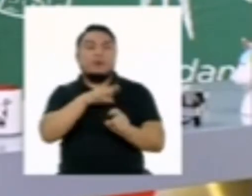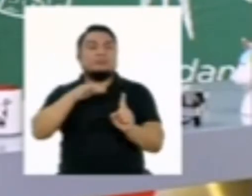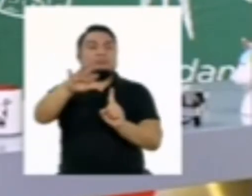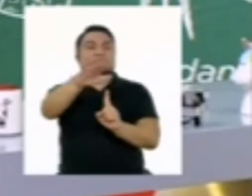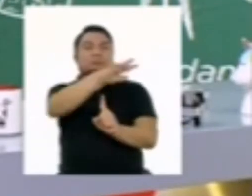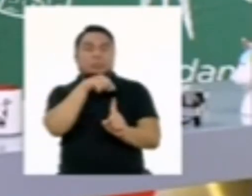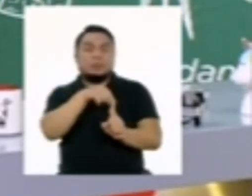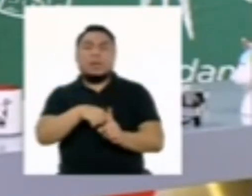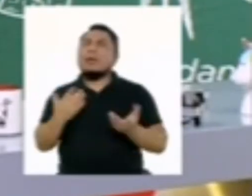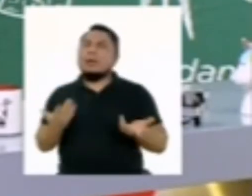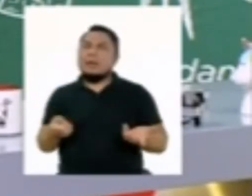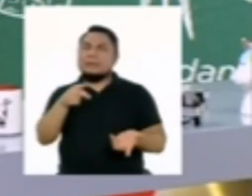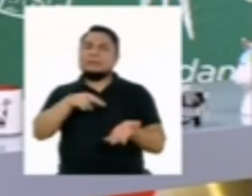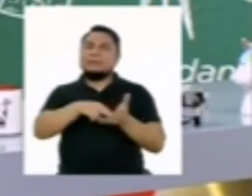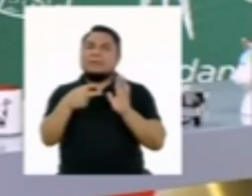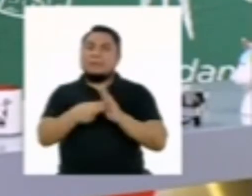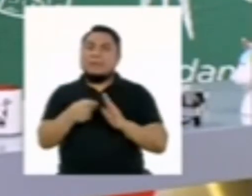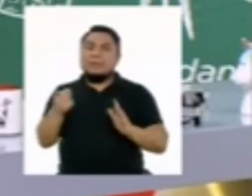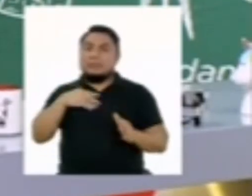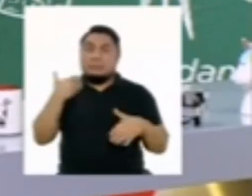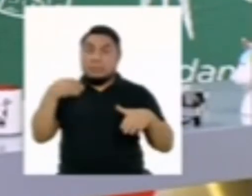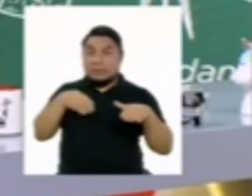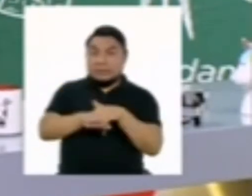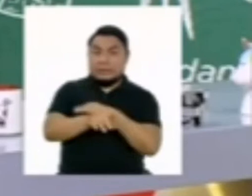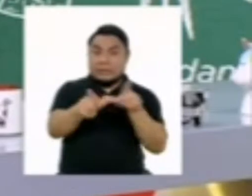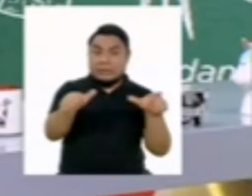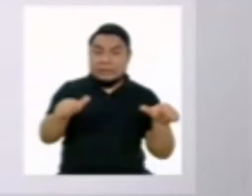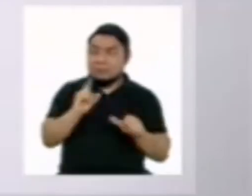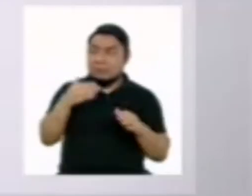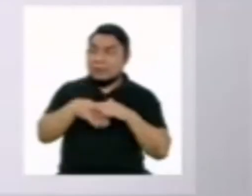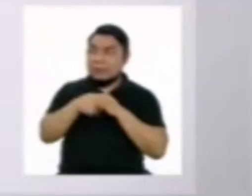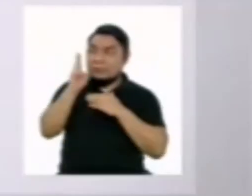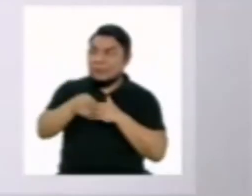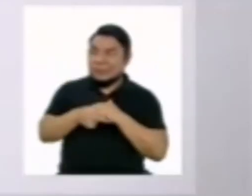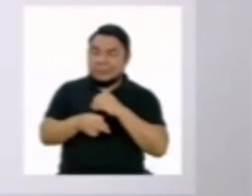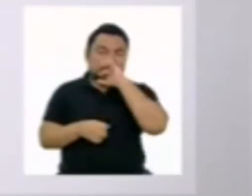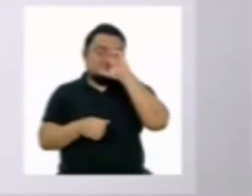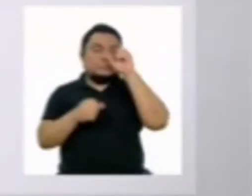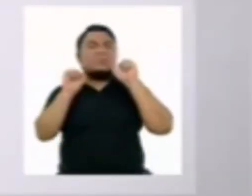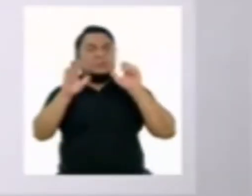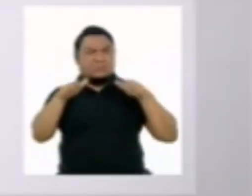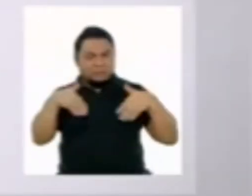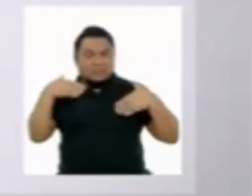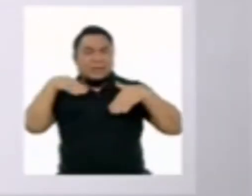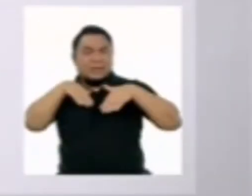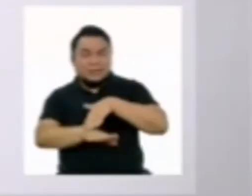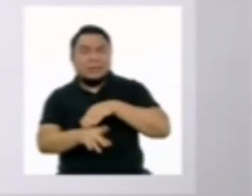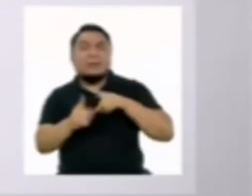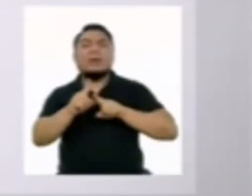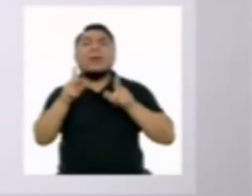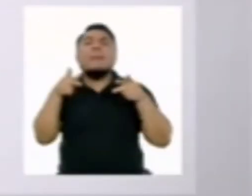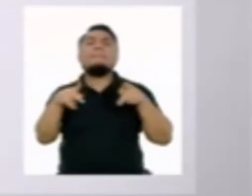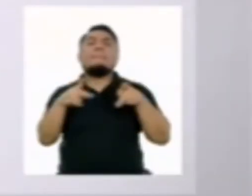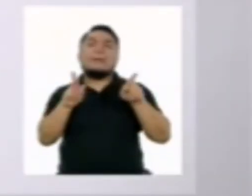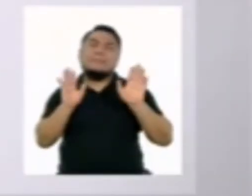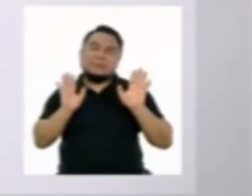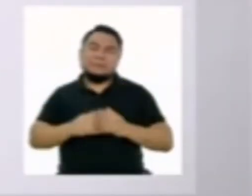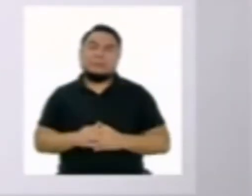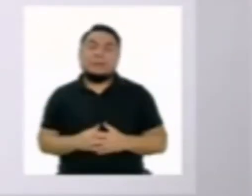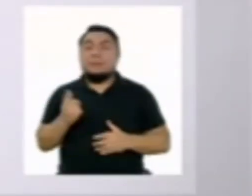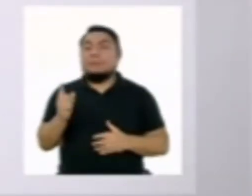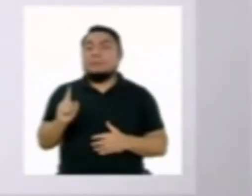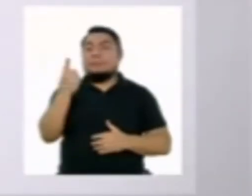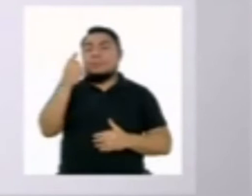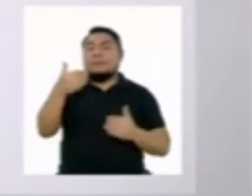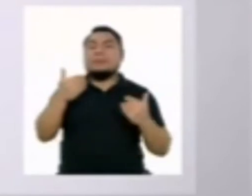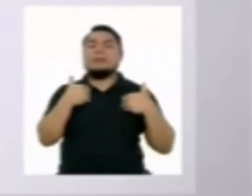Pero, ¿eso quiere decir que no puedo ingresar a estas áreas? Sí, podemos entrar, pero con un permiso, claro.